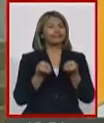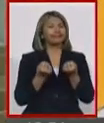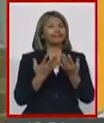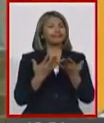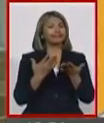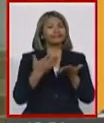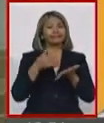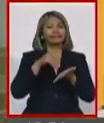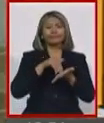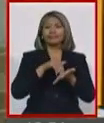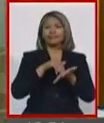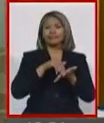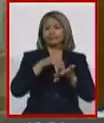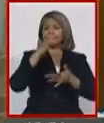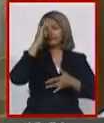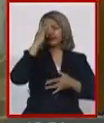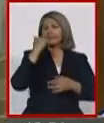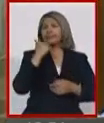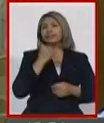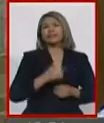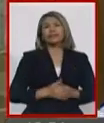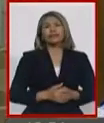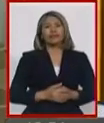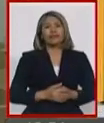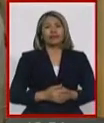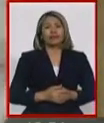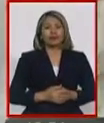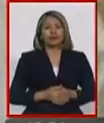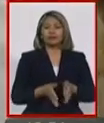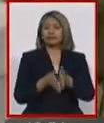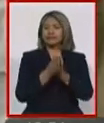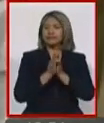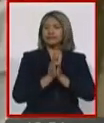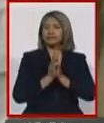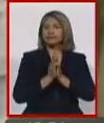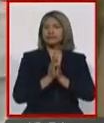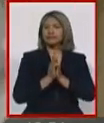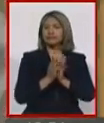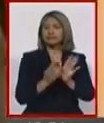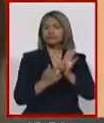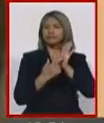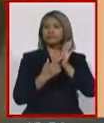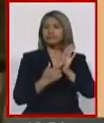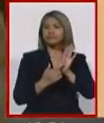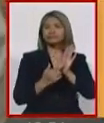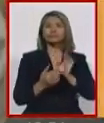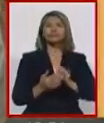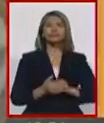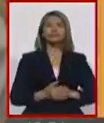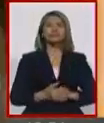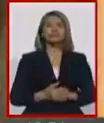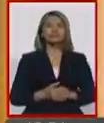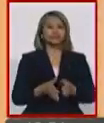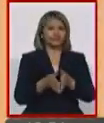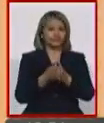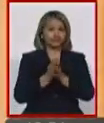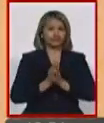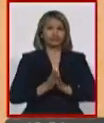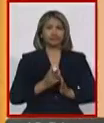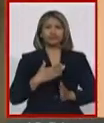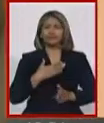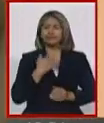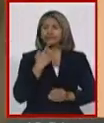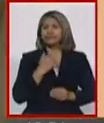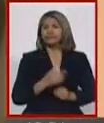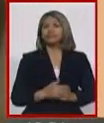muy delicada de salud por este hecho. Ahora, y ha pedido que yo la represente y le pediría, por favor,